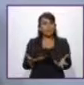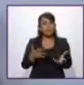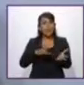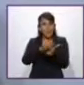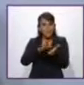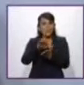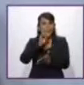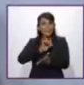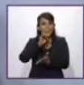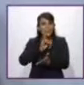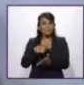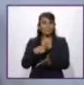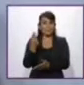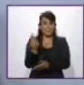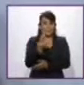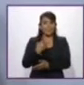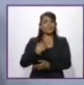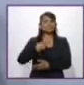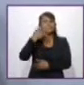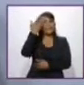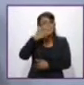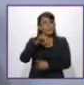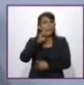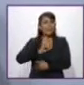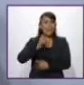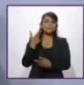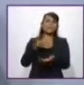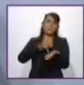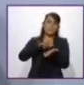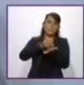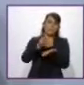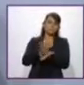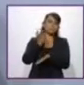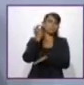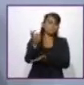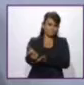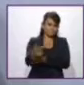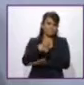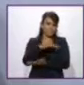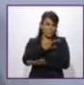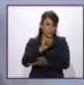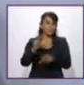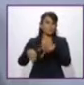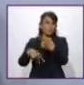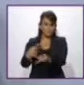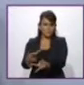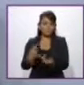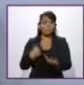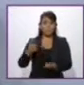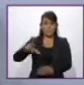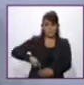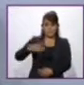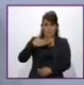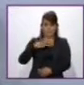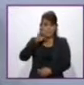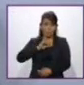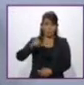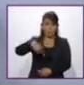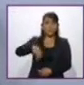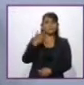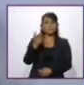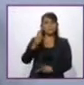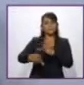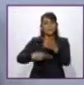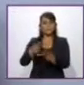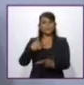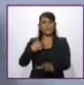que apostarle a que a la mujer le vaya bien con financiamiento. Mi gobierno va a ser el gobierno del financiamiento a la mujer. Voy contigo y